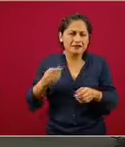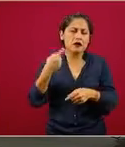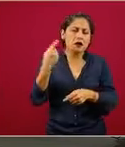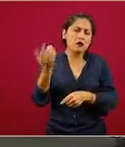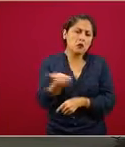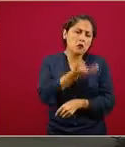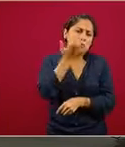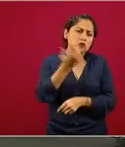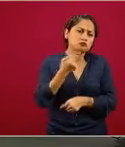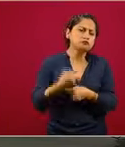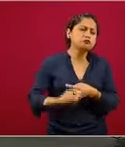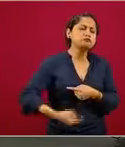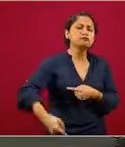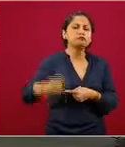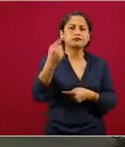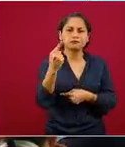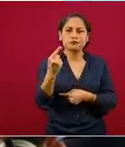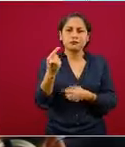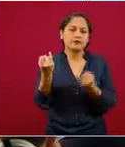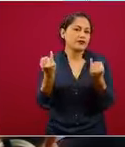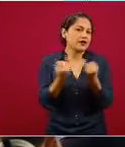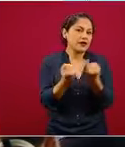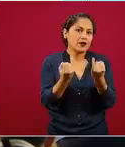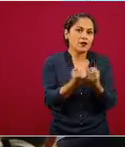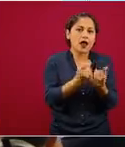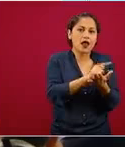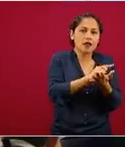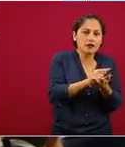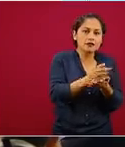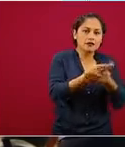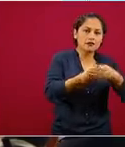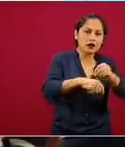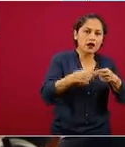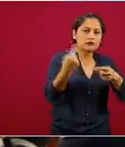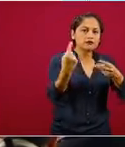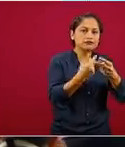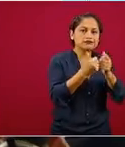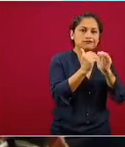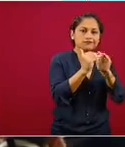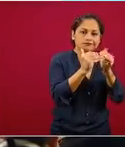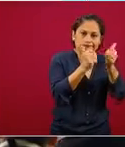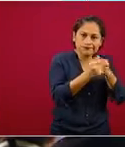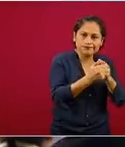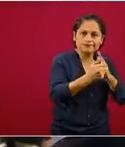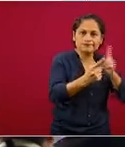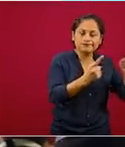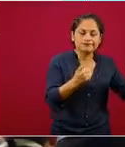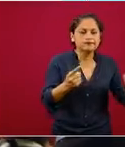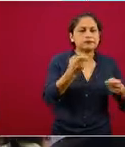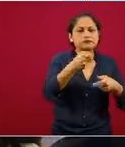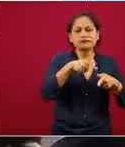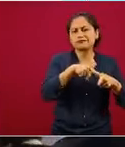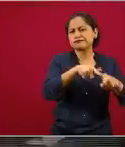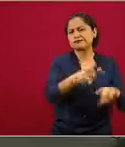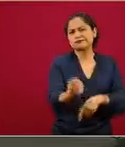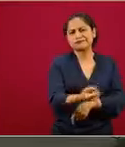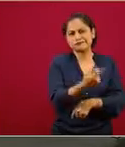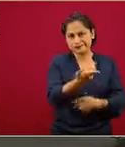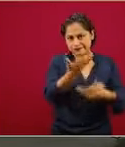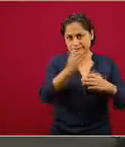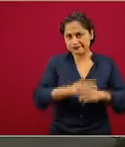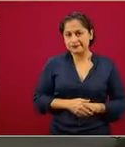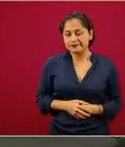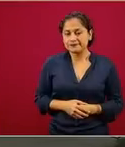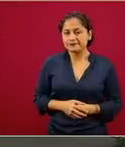de higiene que ayudan a disminuir el riesgo. Entonces, eso estará presente. Por eso el dibujito, ahora sí me voy a explicar